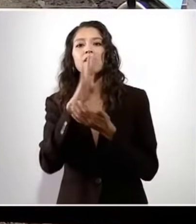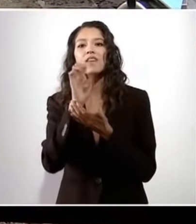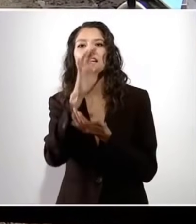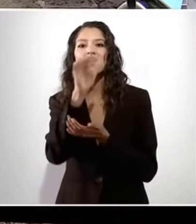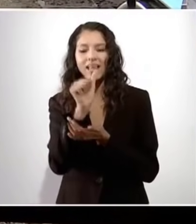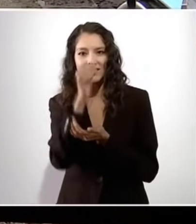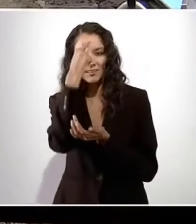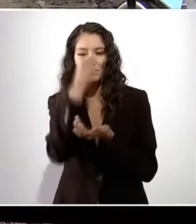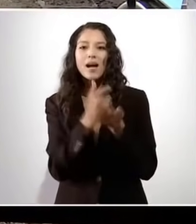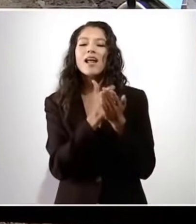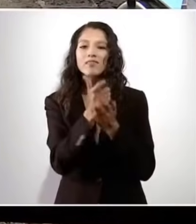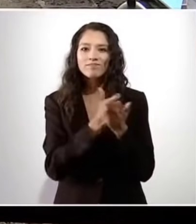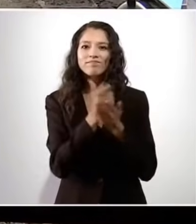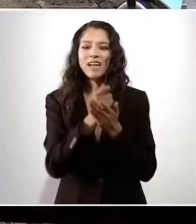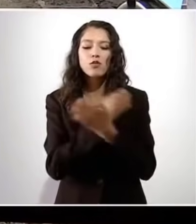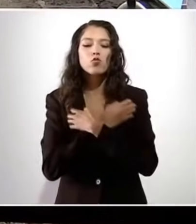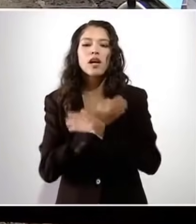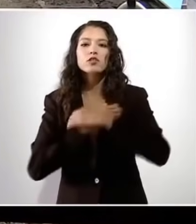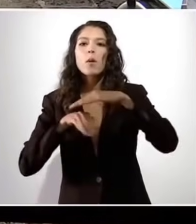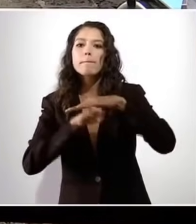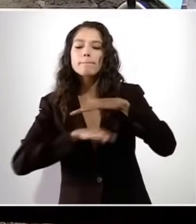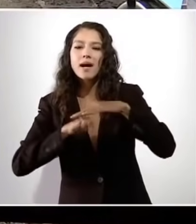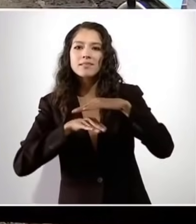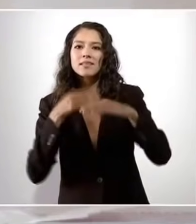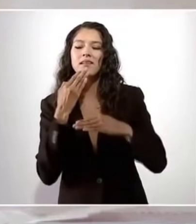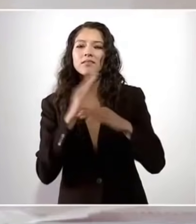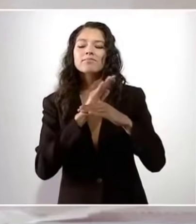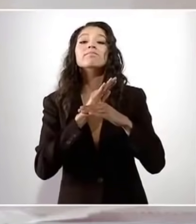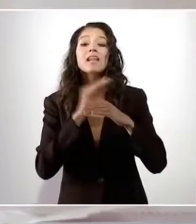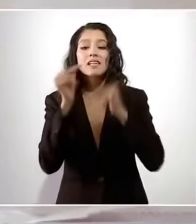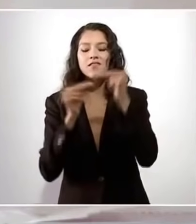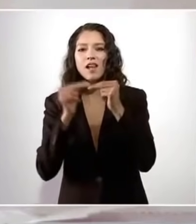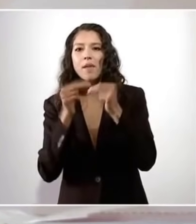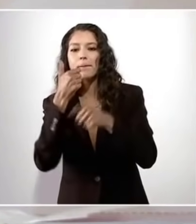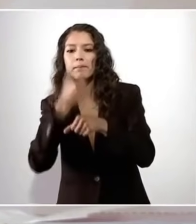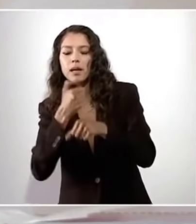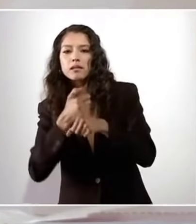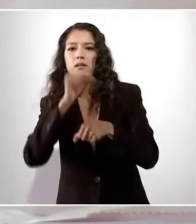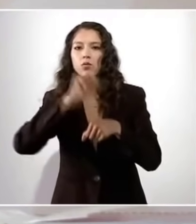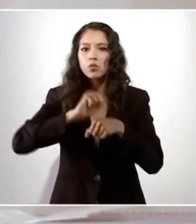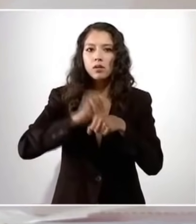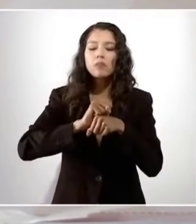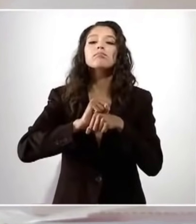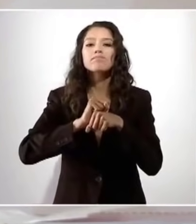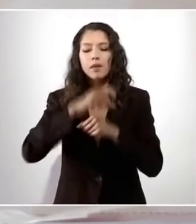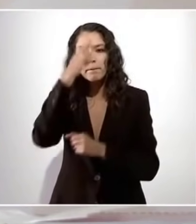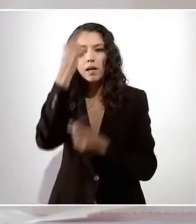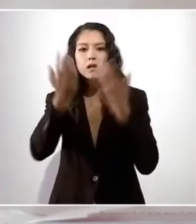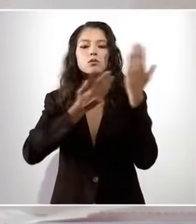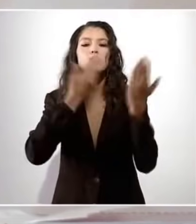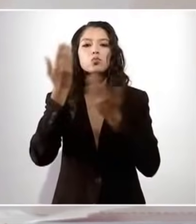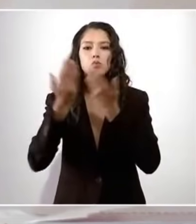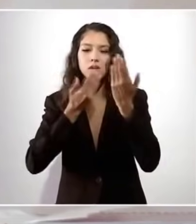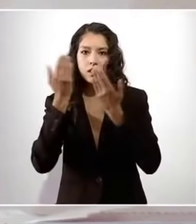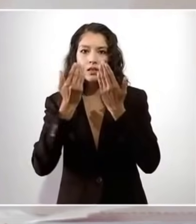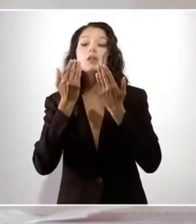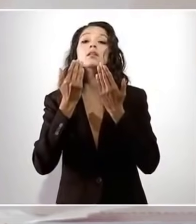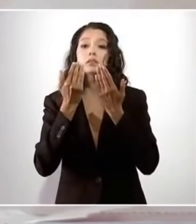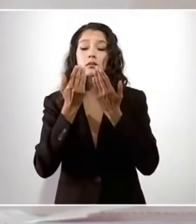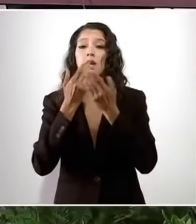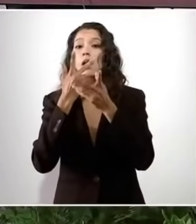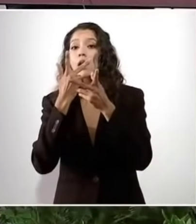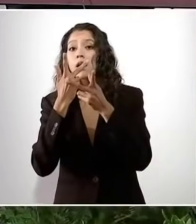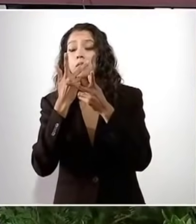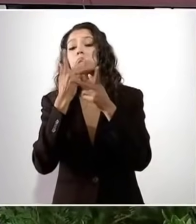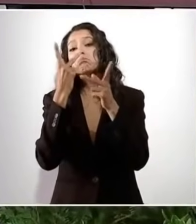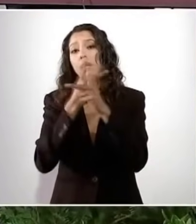educación básica para el bienestar, que son los tres niveles, preescolar, primaria y secundaria, la beca universal para estudiantes de educación media superior y jóvenes